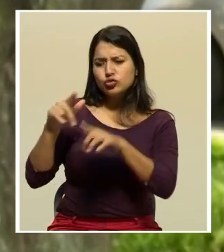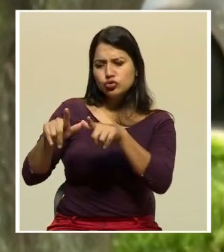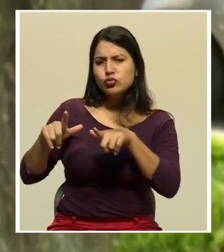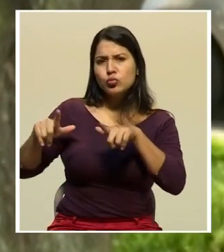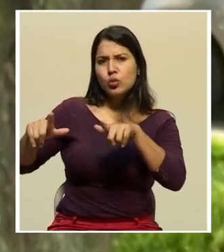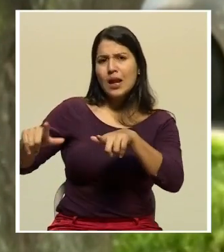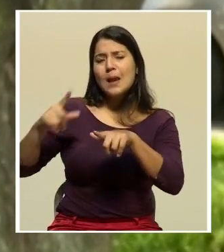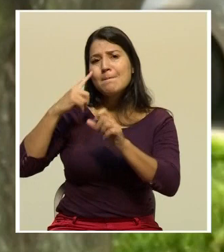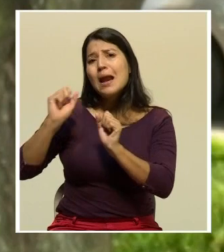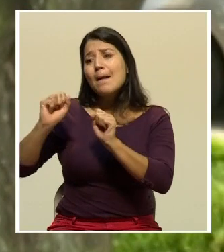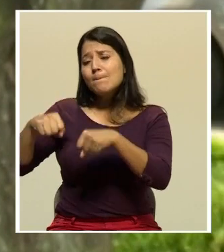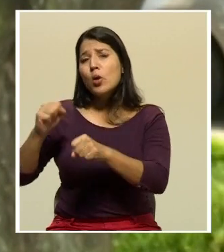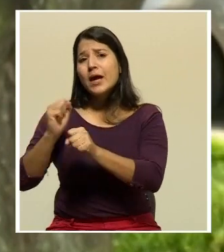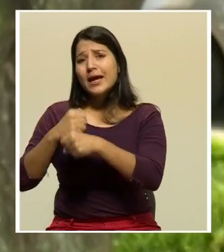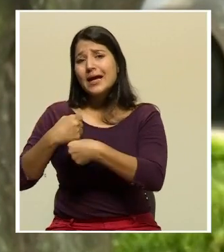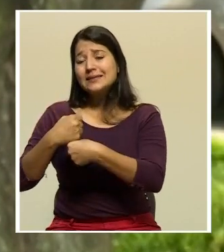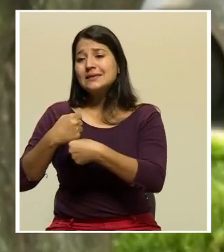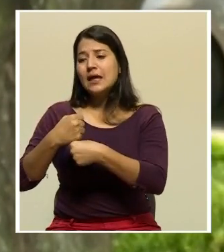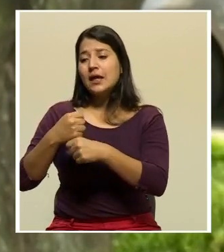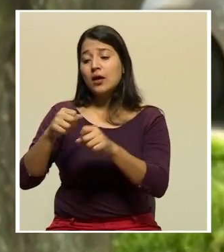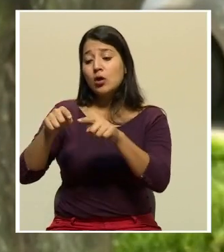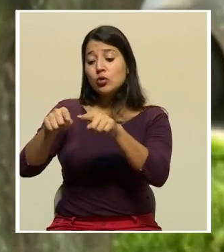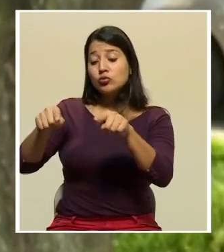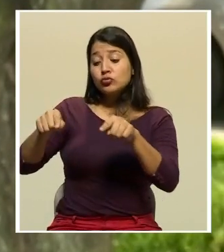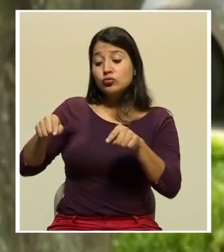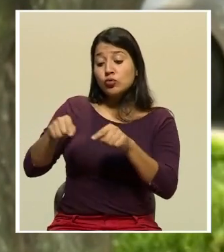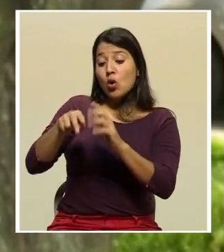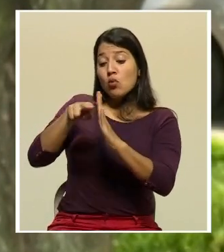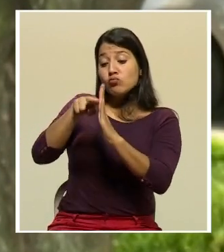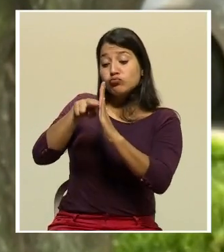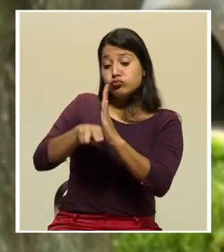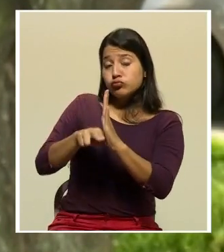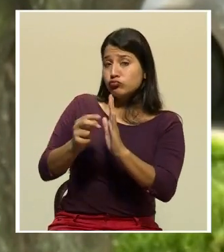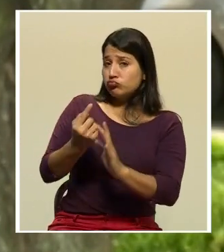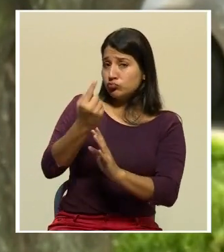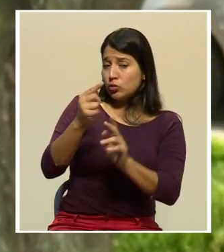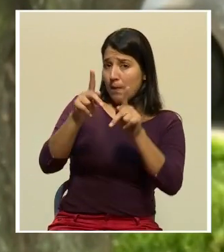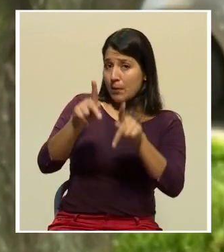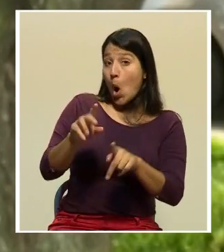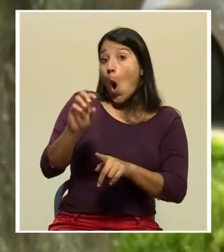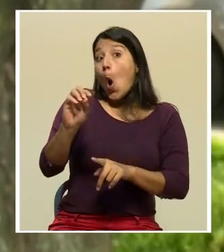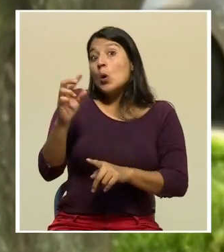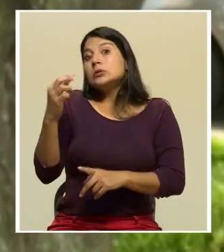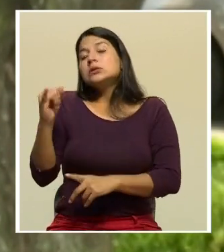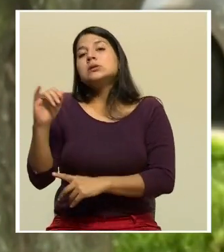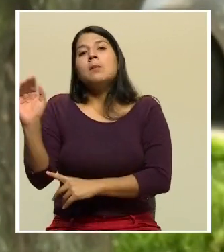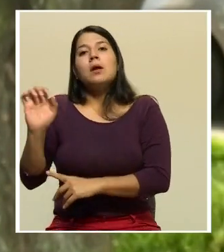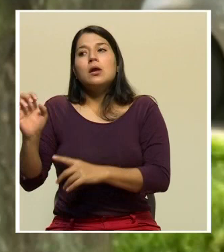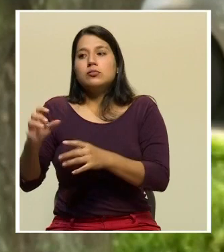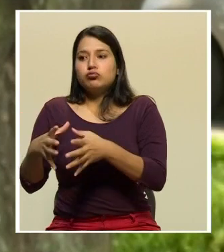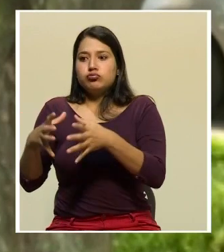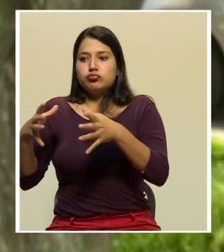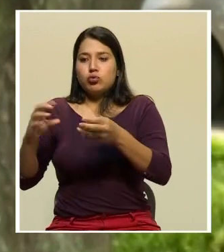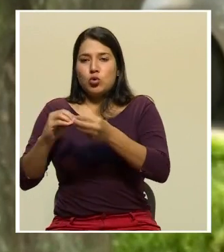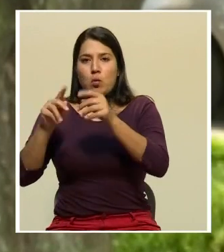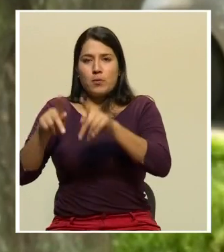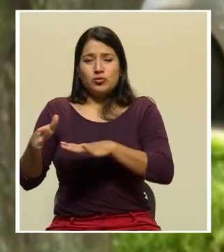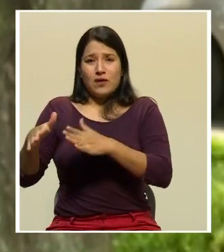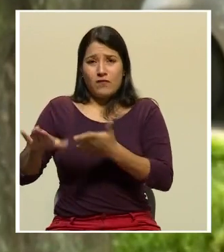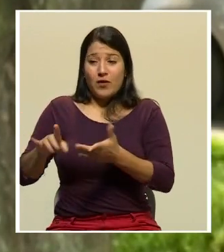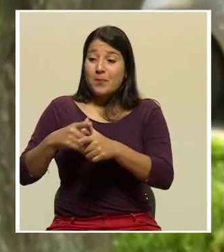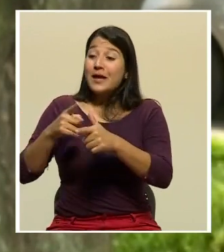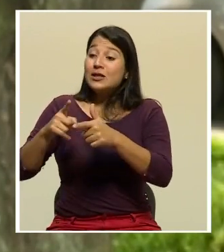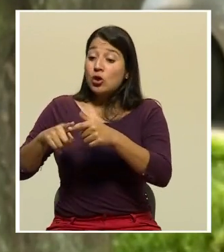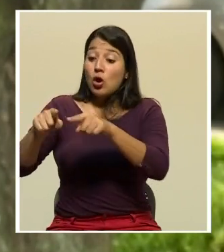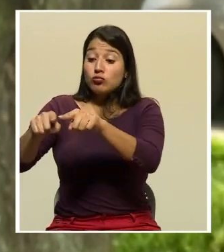¿ya? O si fuera un caso extremadamente emergente y que hubiera que abrir una fosa común, pues con